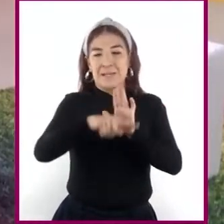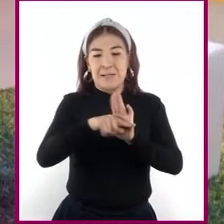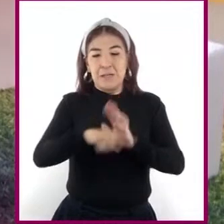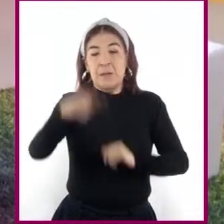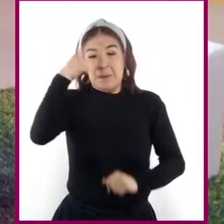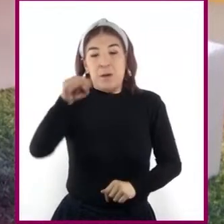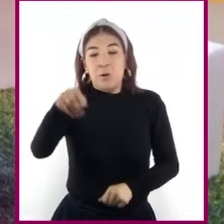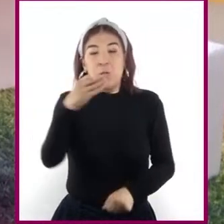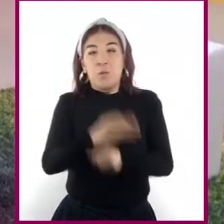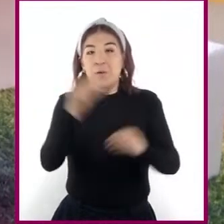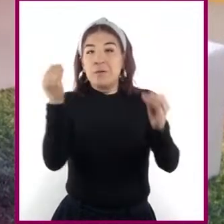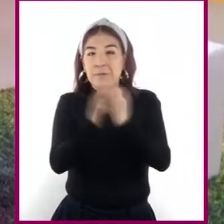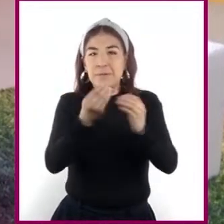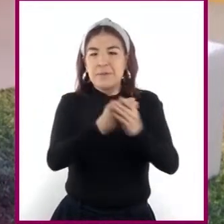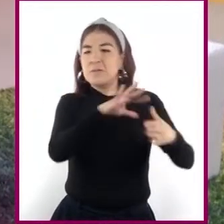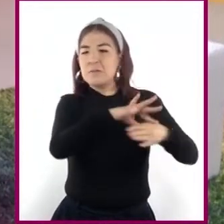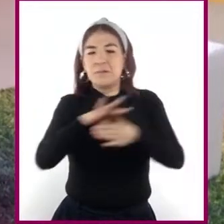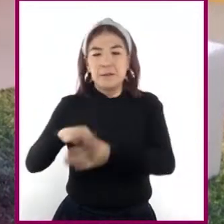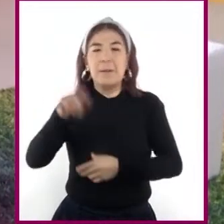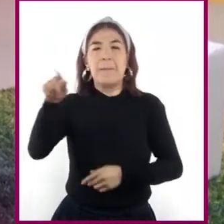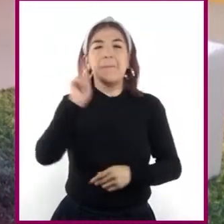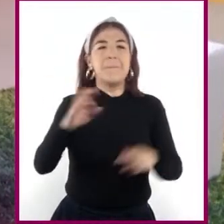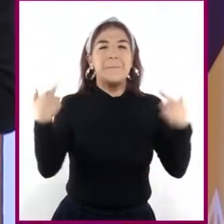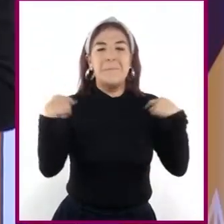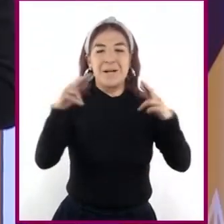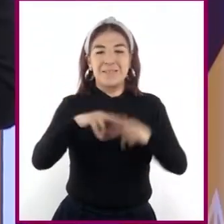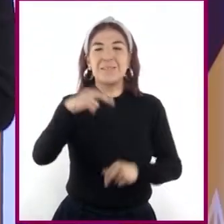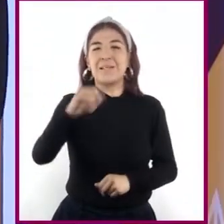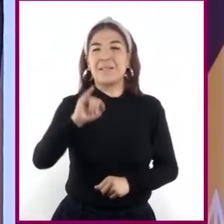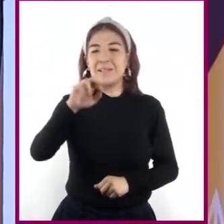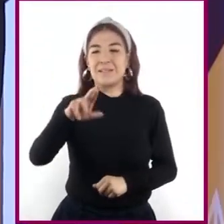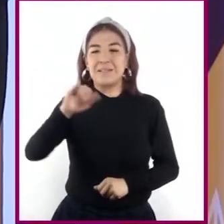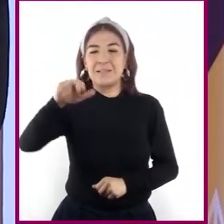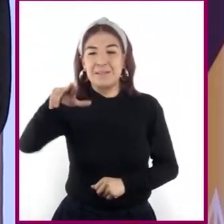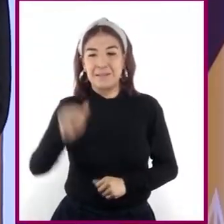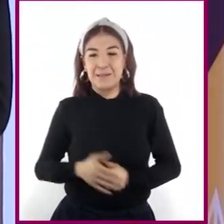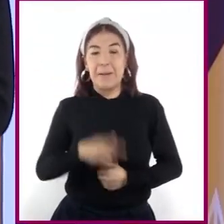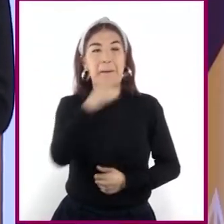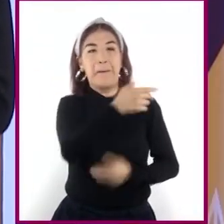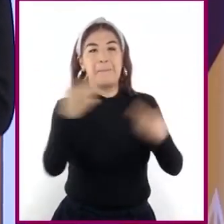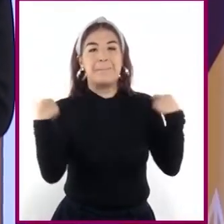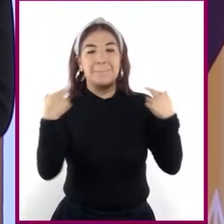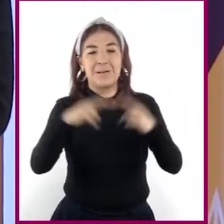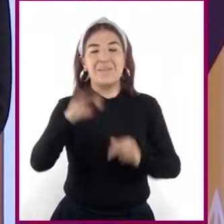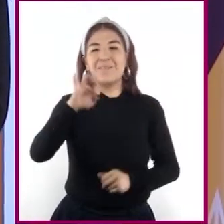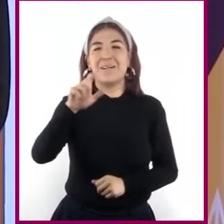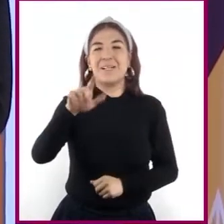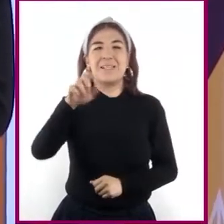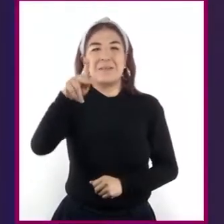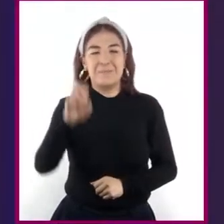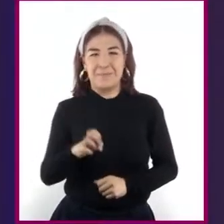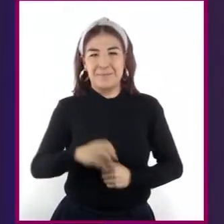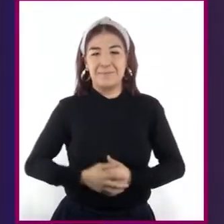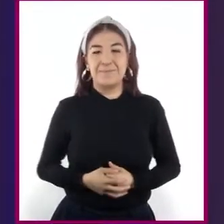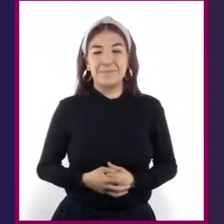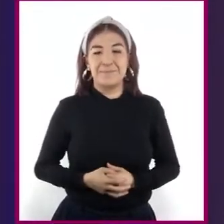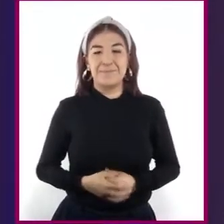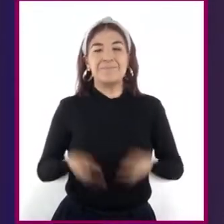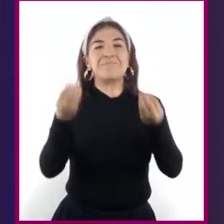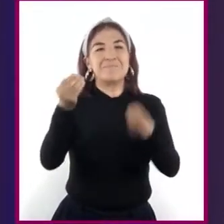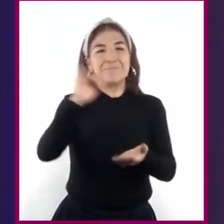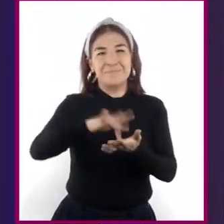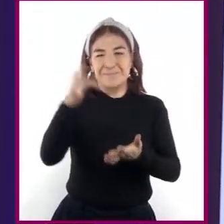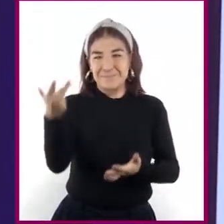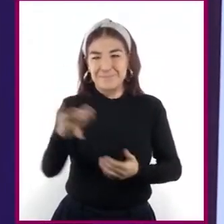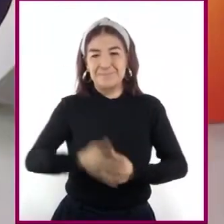aprendizajes de esta sesión nos acompañan la maestra Irina Hernández Sansón y el maestro Felipe Matías Torres. Muchas